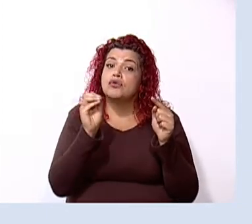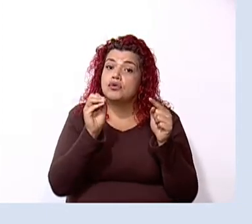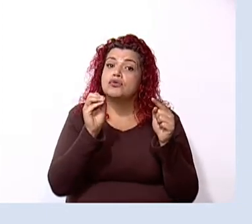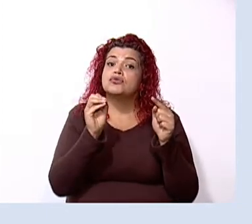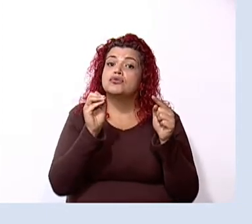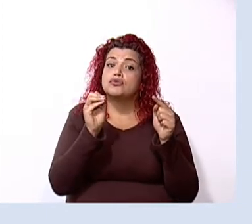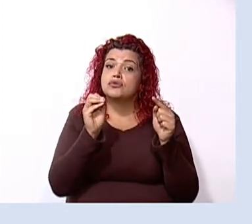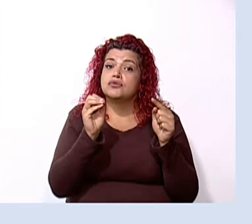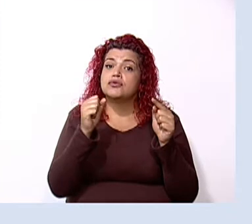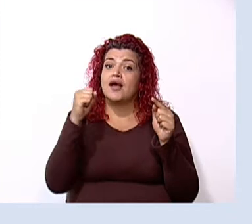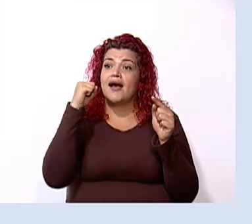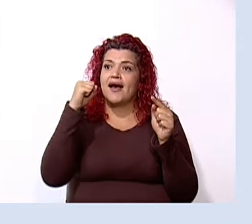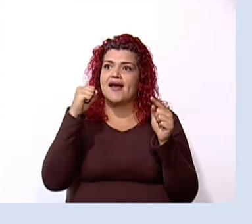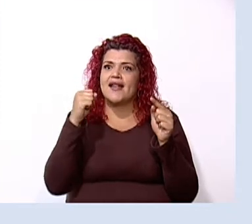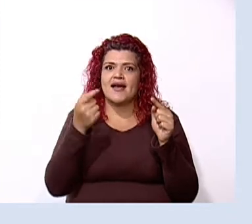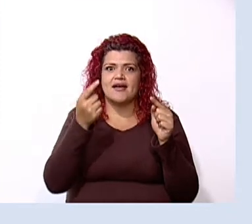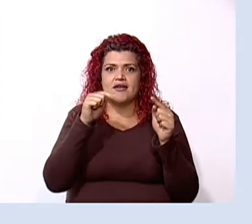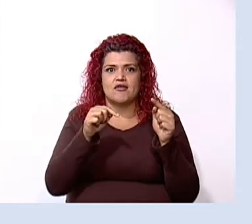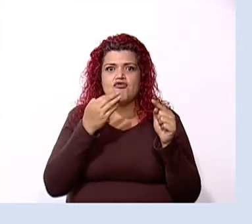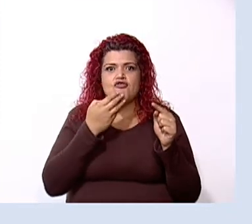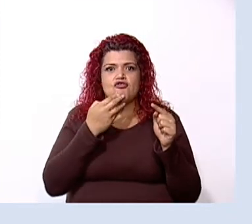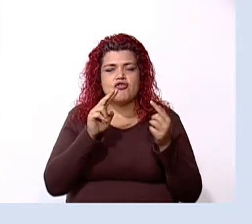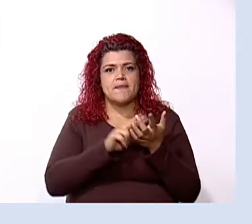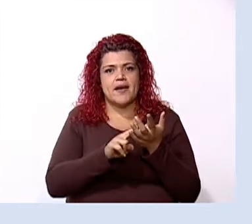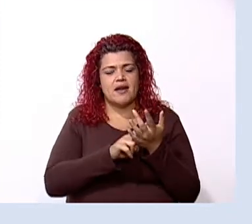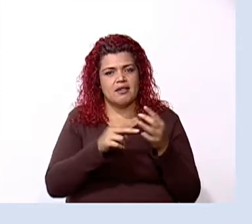obtuvo si cayó en el color verde?